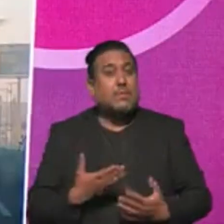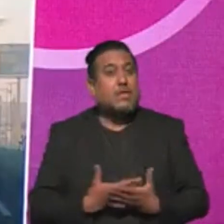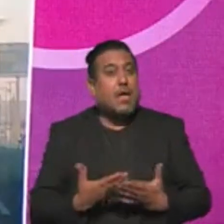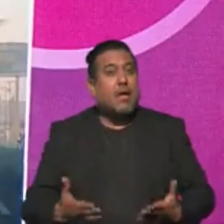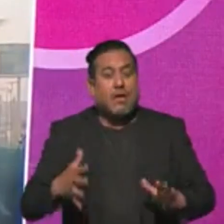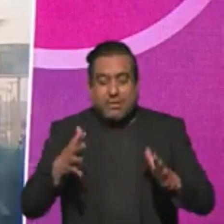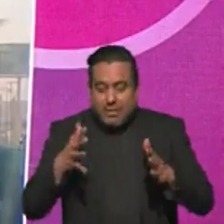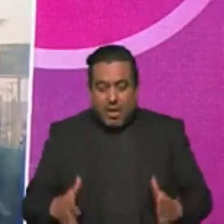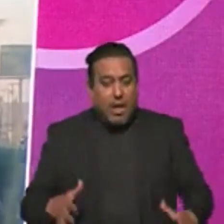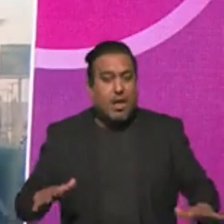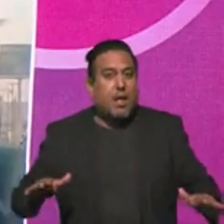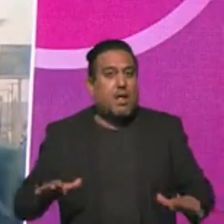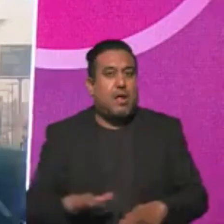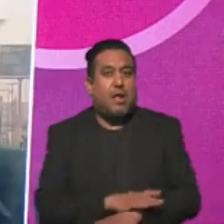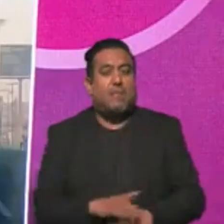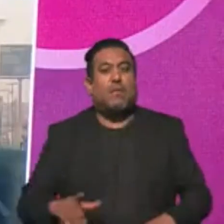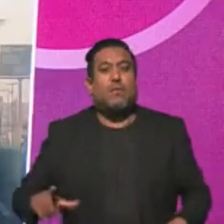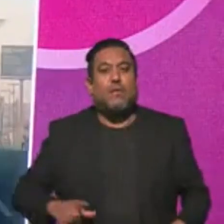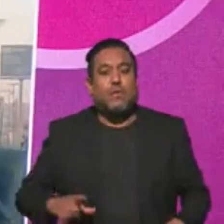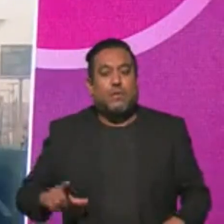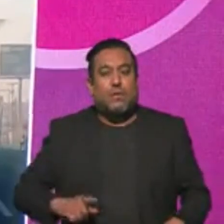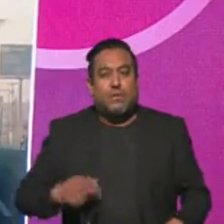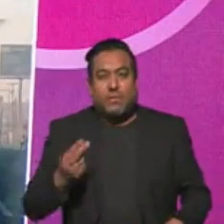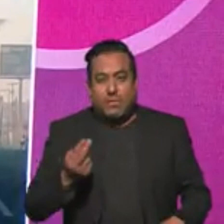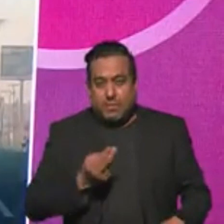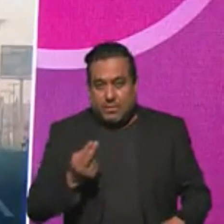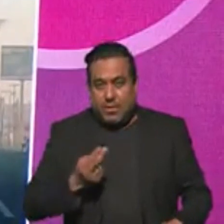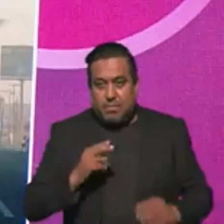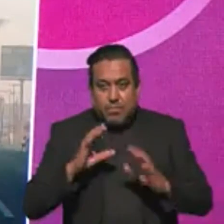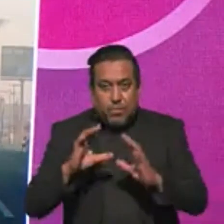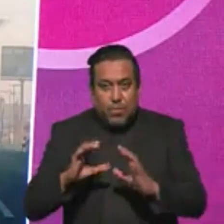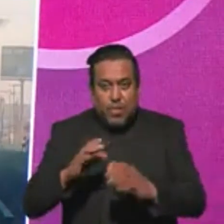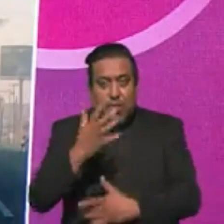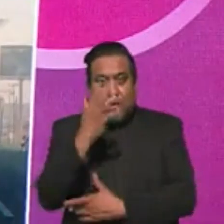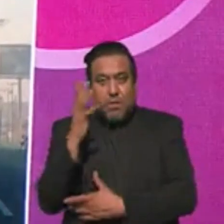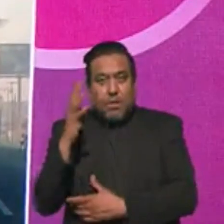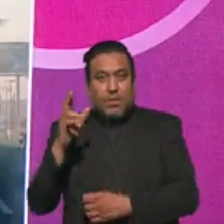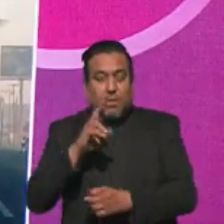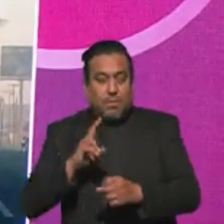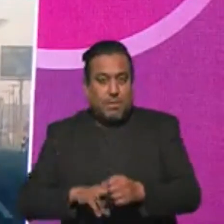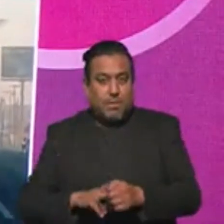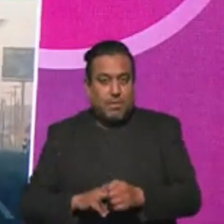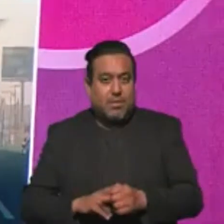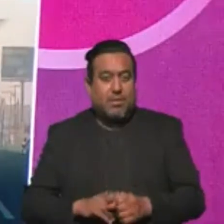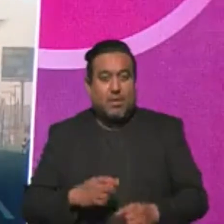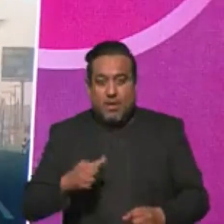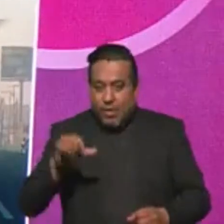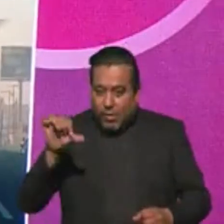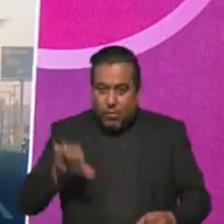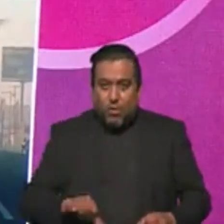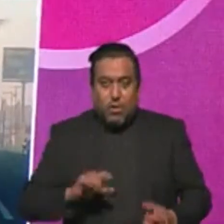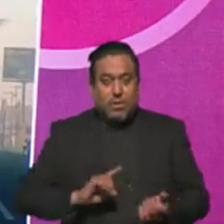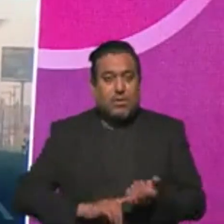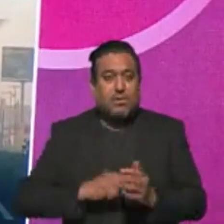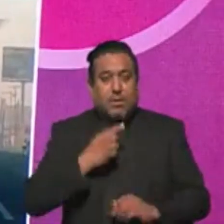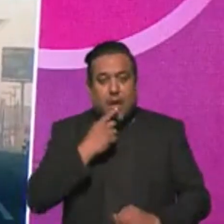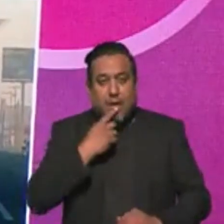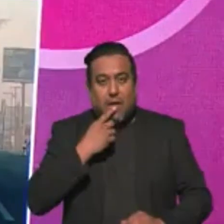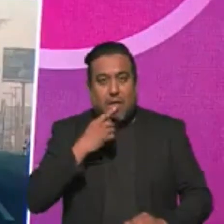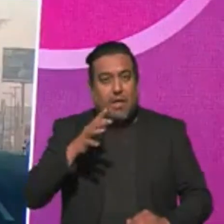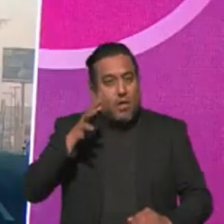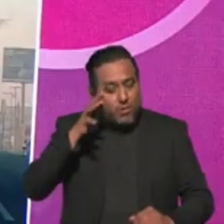del cambio Es tiempo de un gobierno que cuide a nuestro medio ambiente hoy en Celaya la